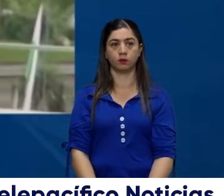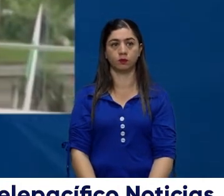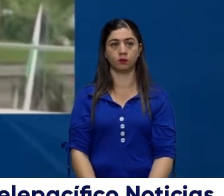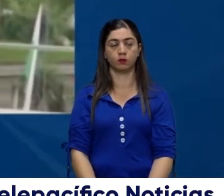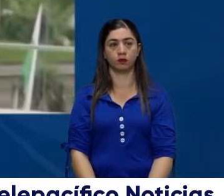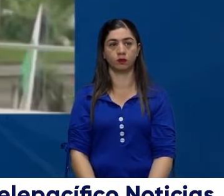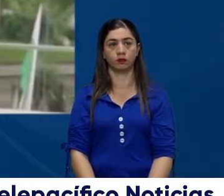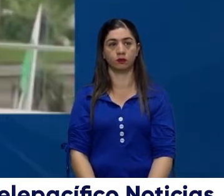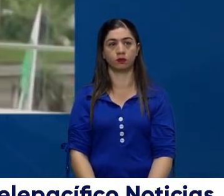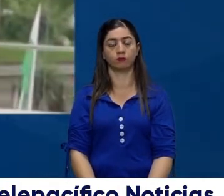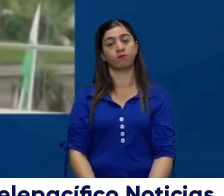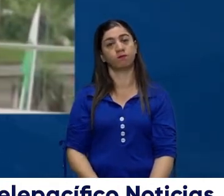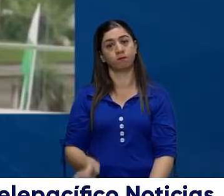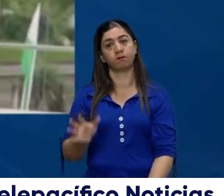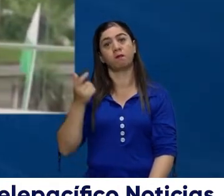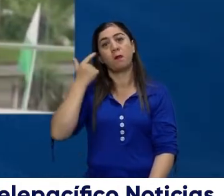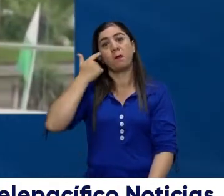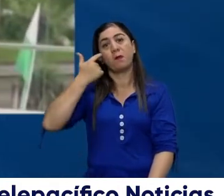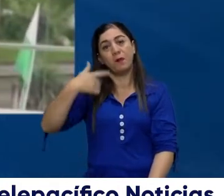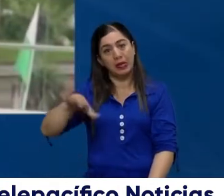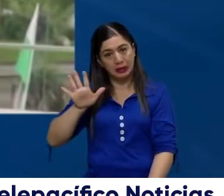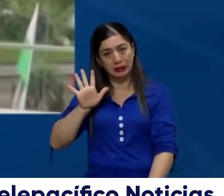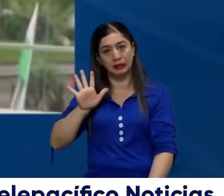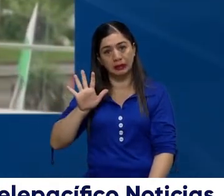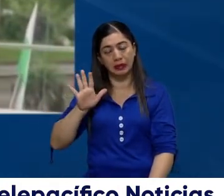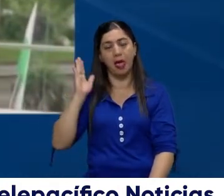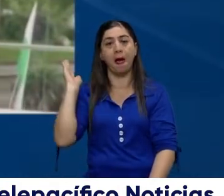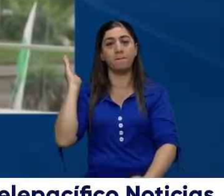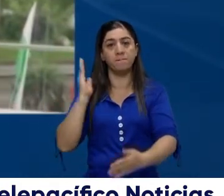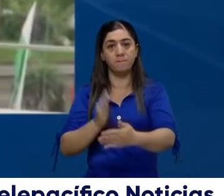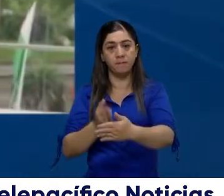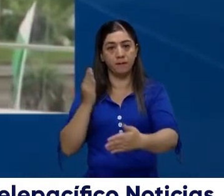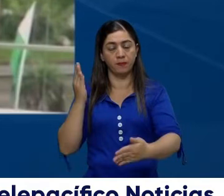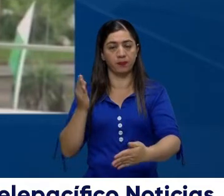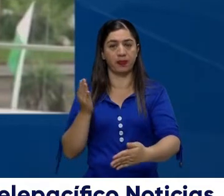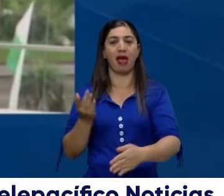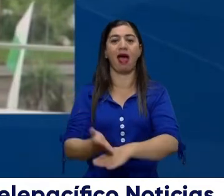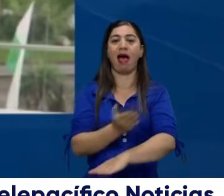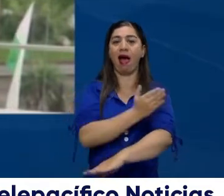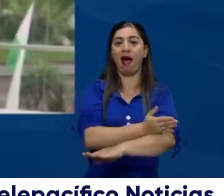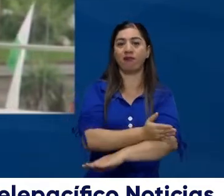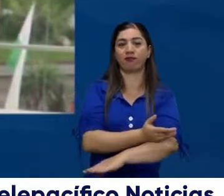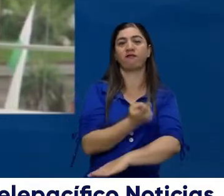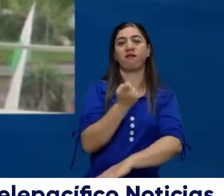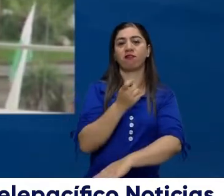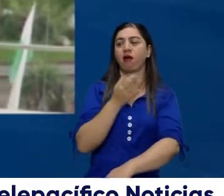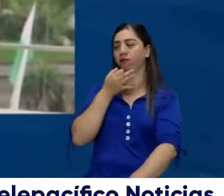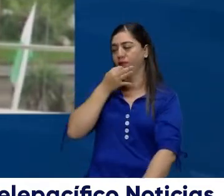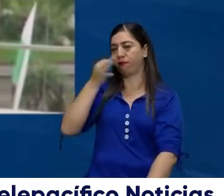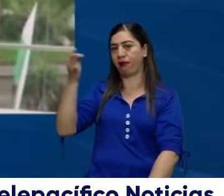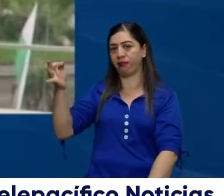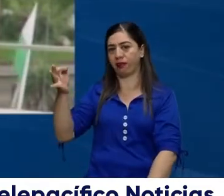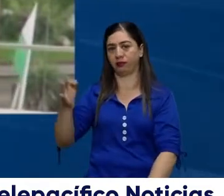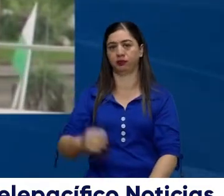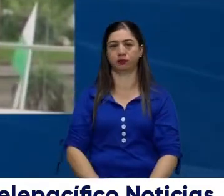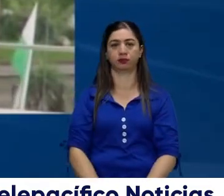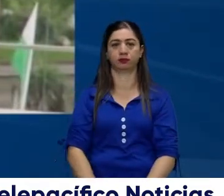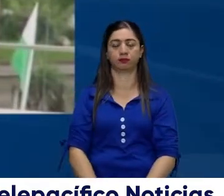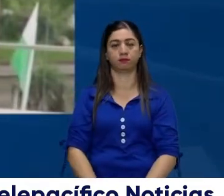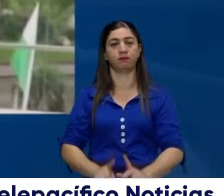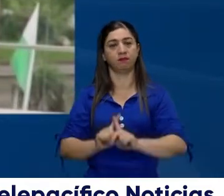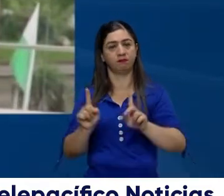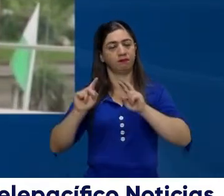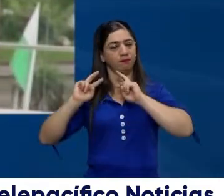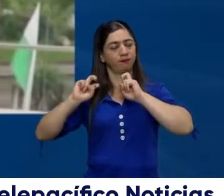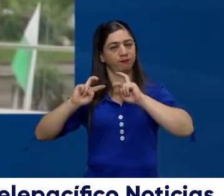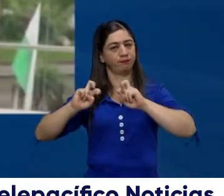Una de las hipótesis está relacionada con posibles amenazas que no fueron denunciadas por la víctima. Sin embargo, será la